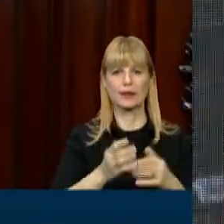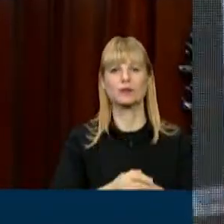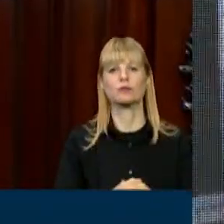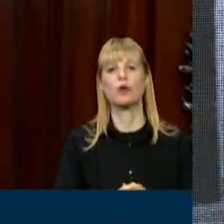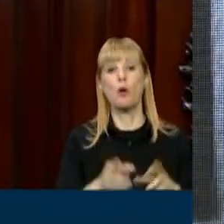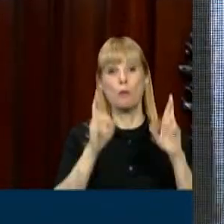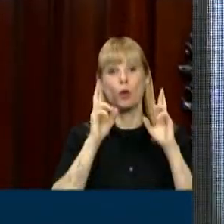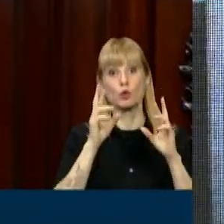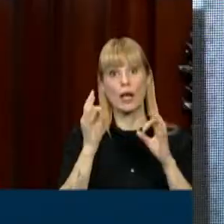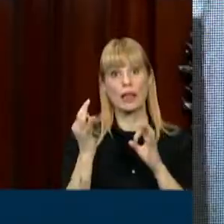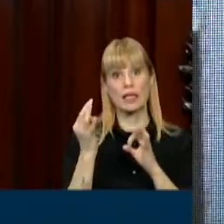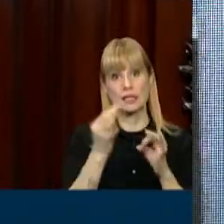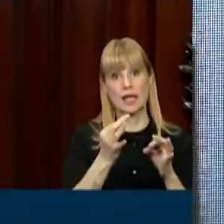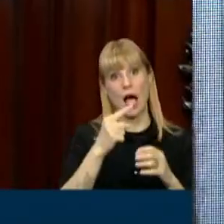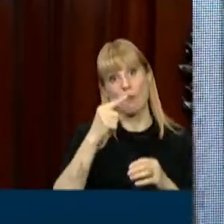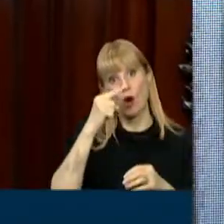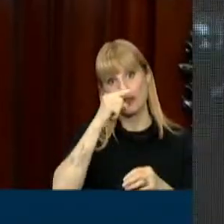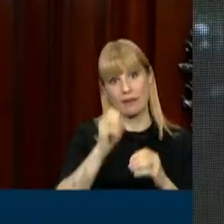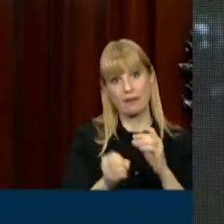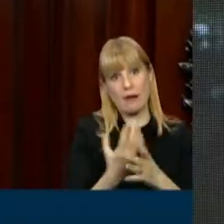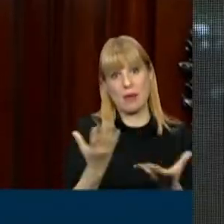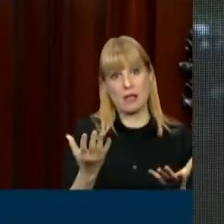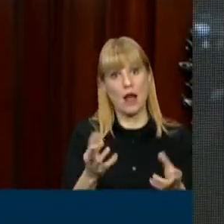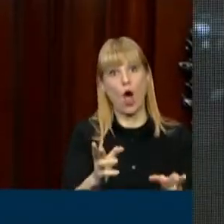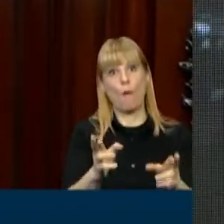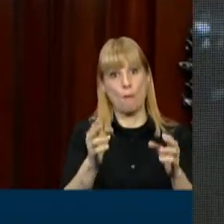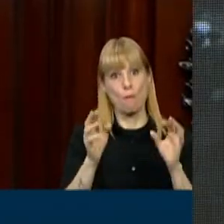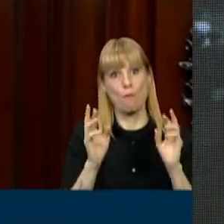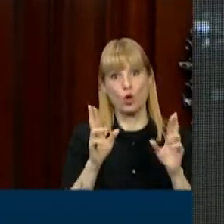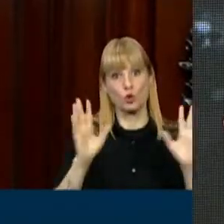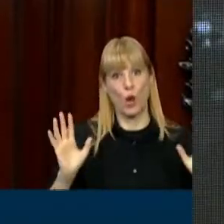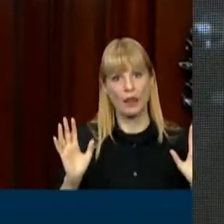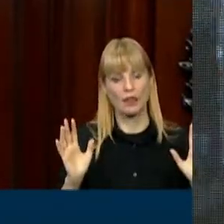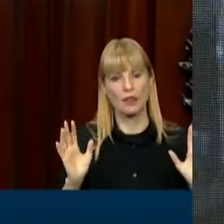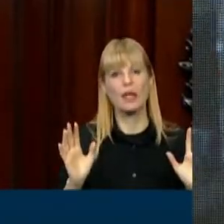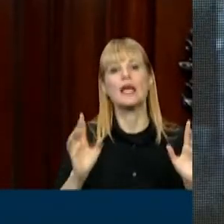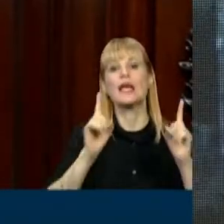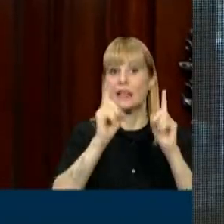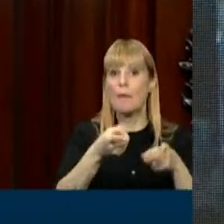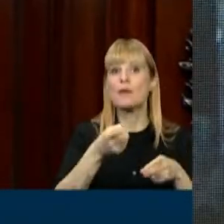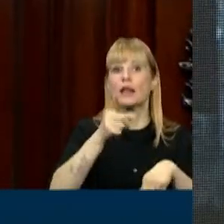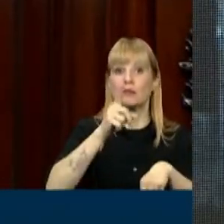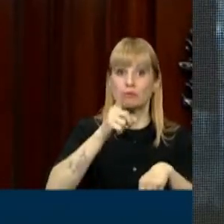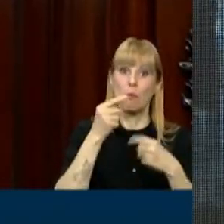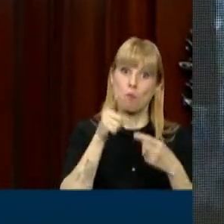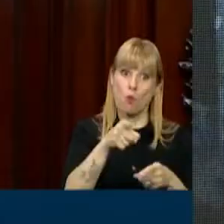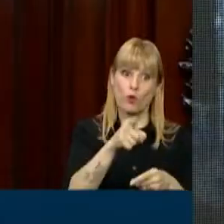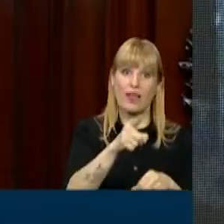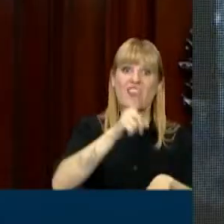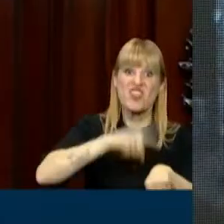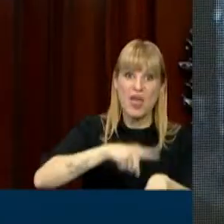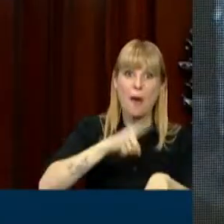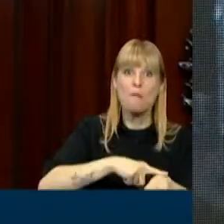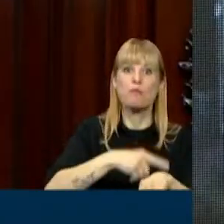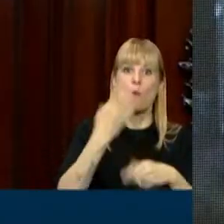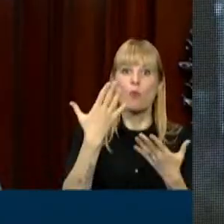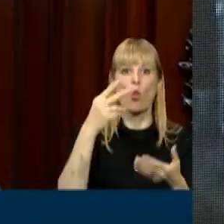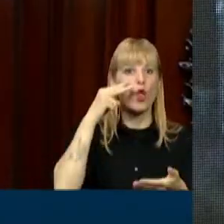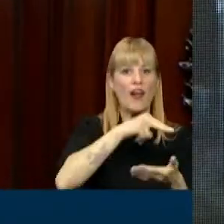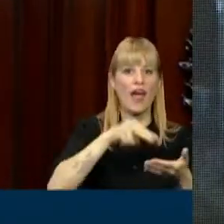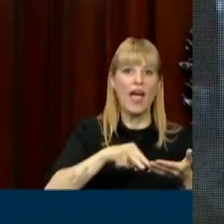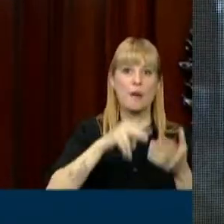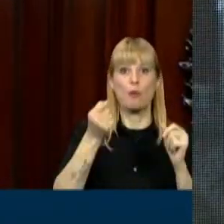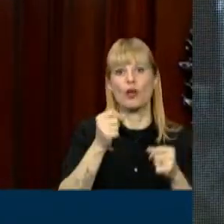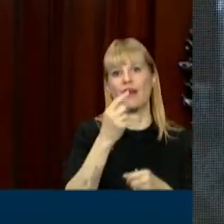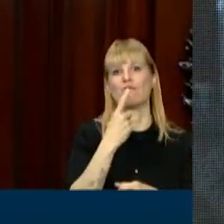que no está en carpeta el tema. Y acá, Pato, es donde aparece las preguntas en torno a ¿por